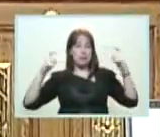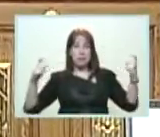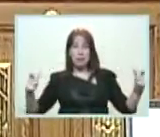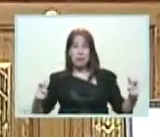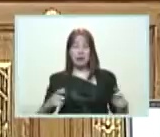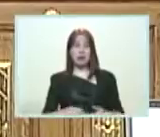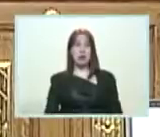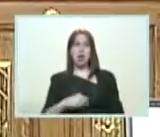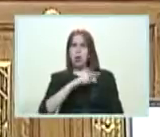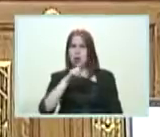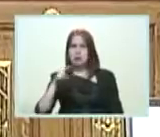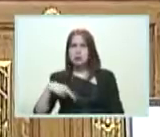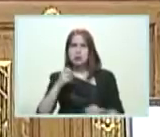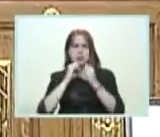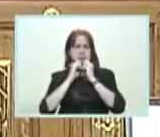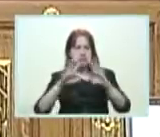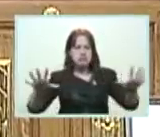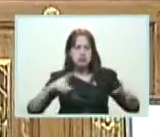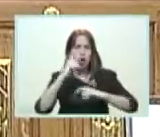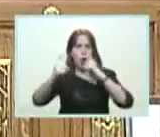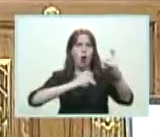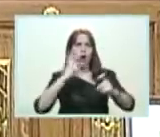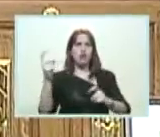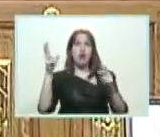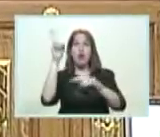Nosotros nunca hemos sembrado odio, ni lo vamos a sembrar.